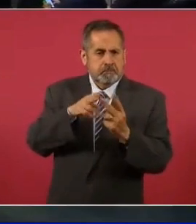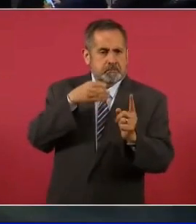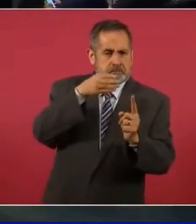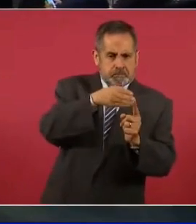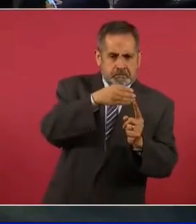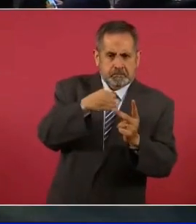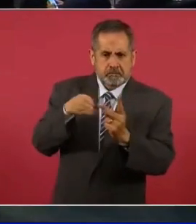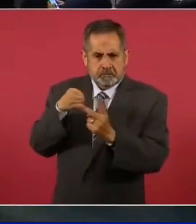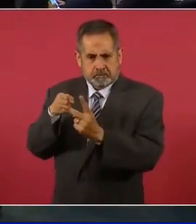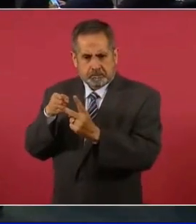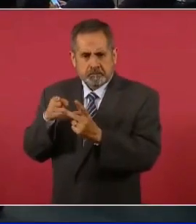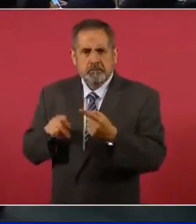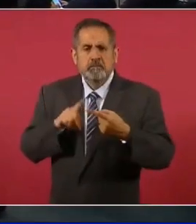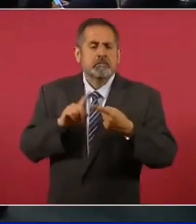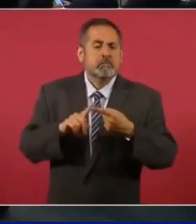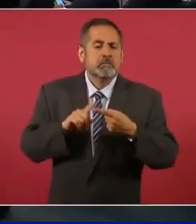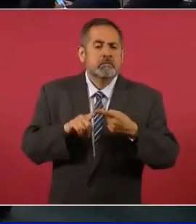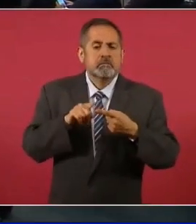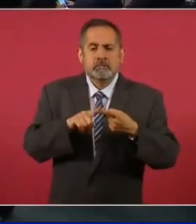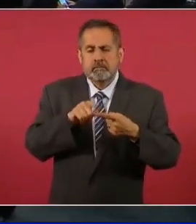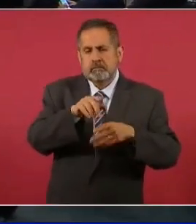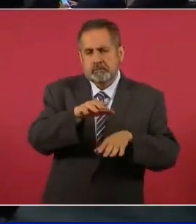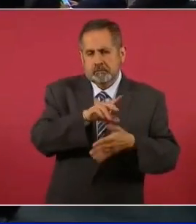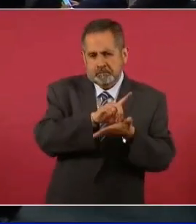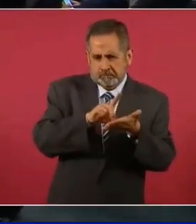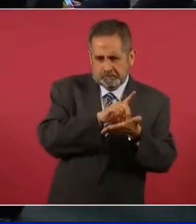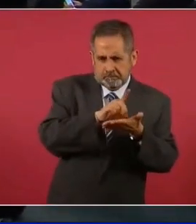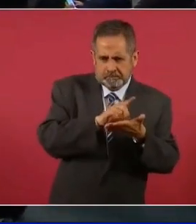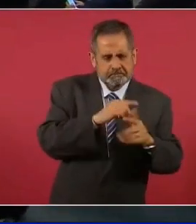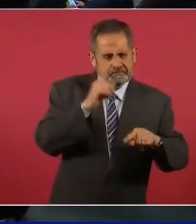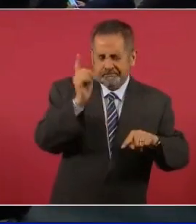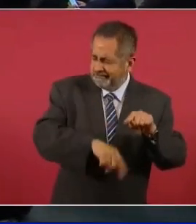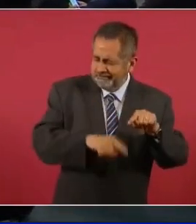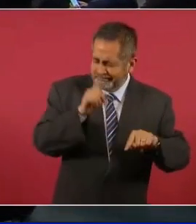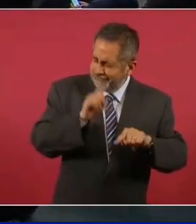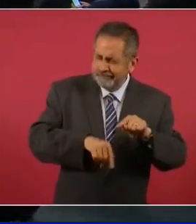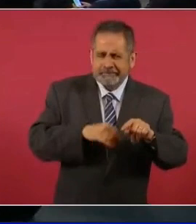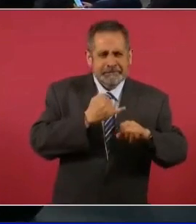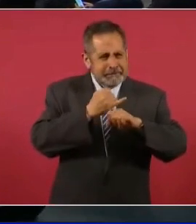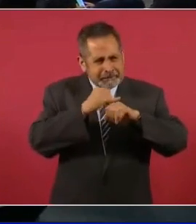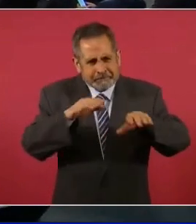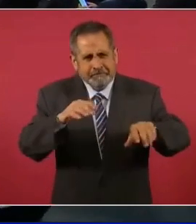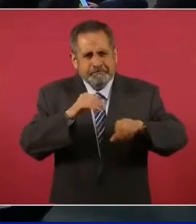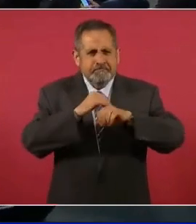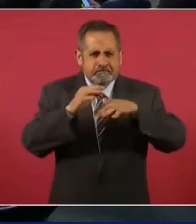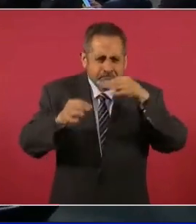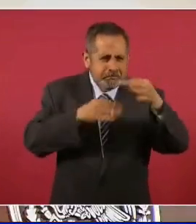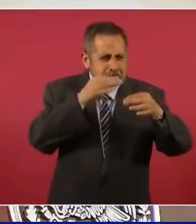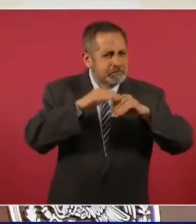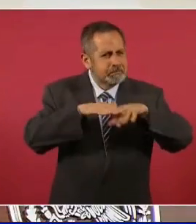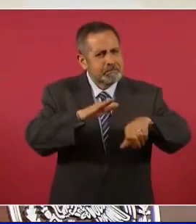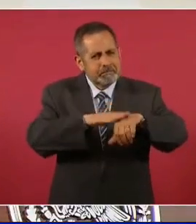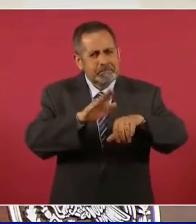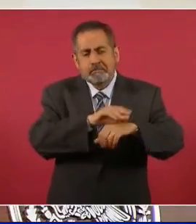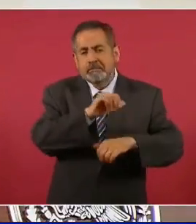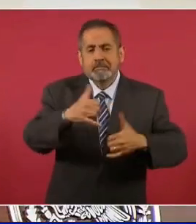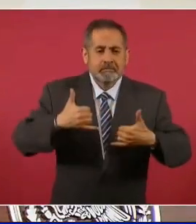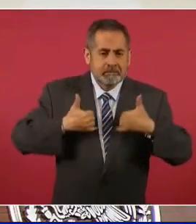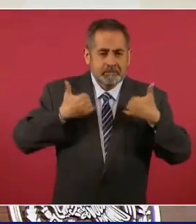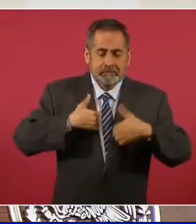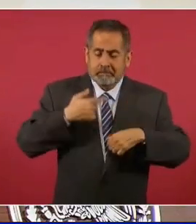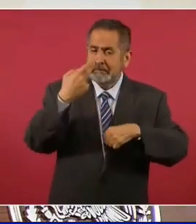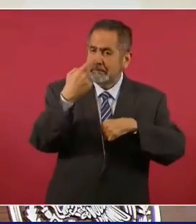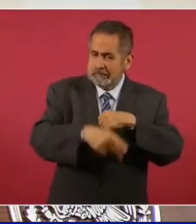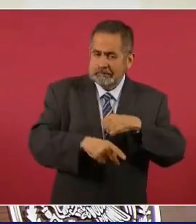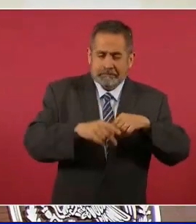es esta de las drogas informar informar a los jóvenes el daño que